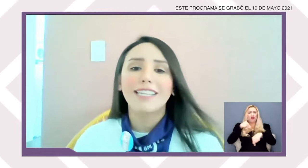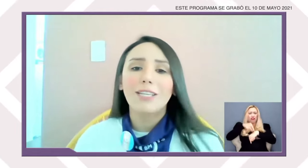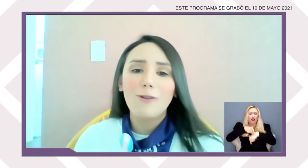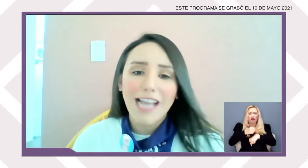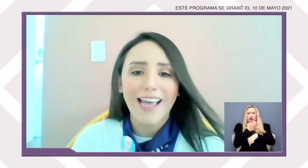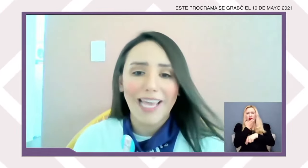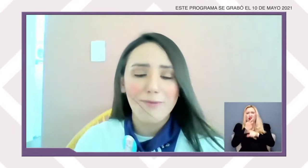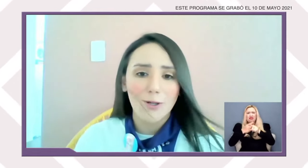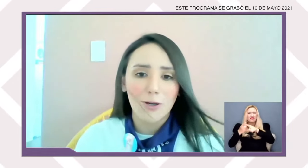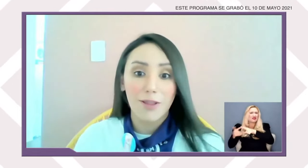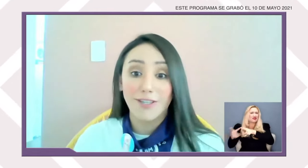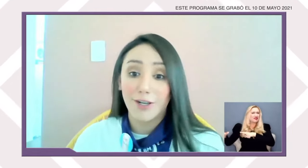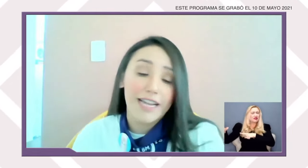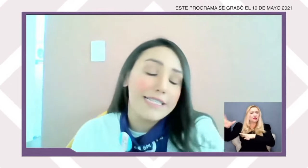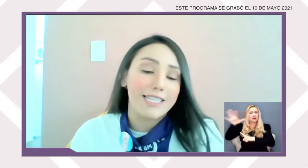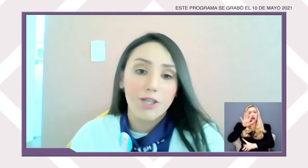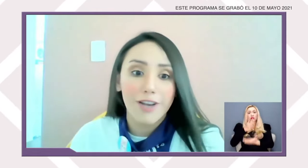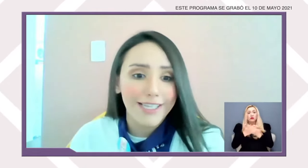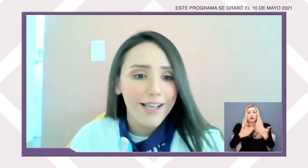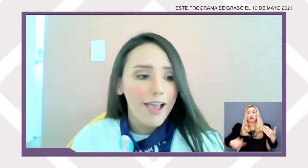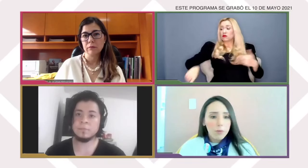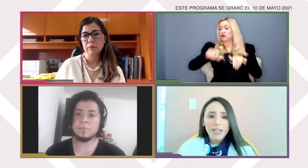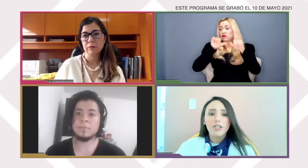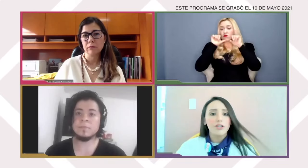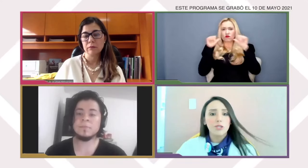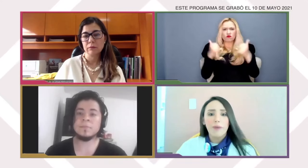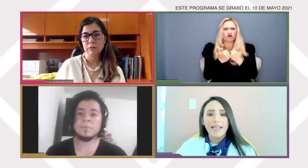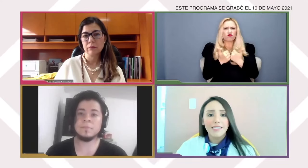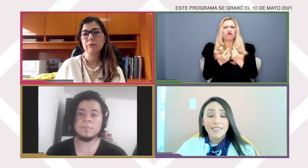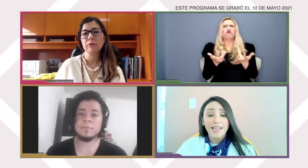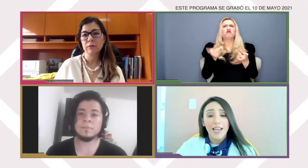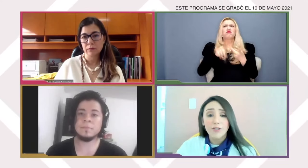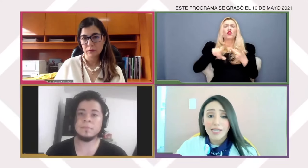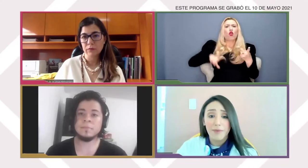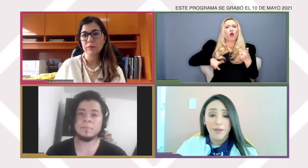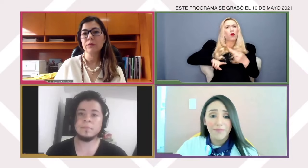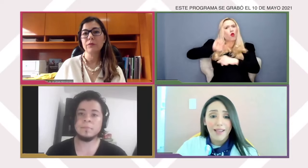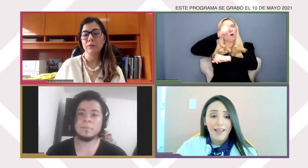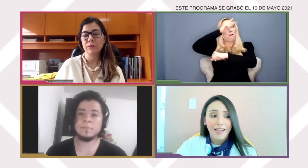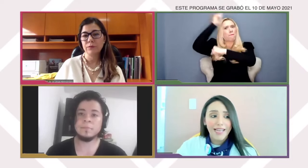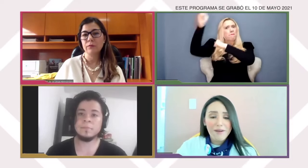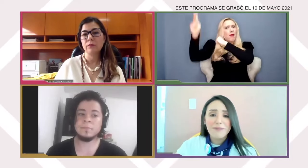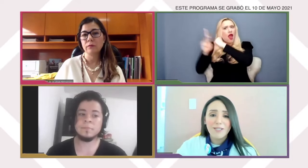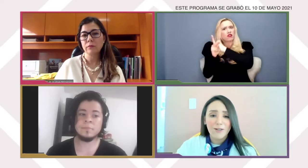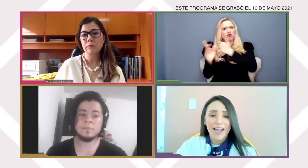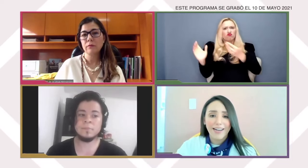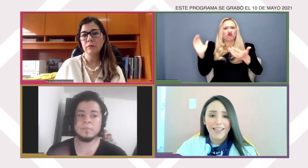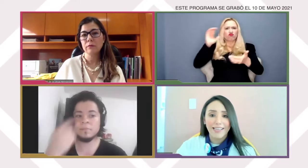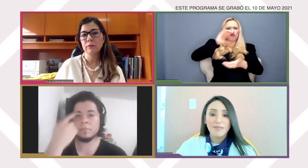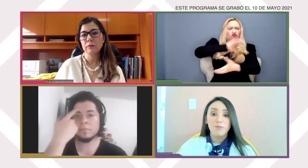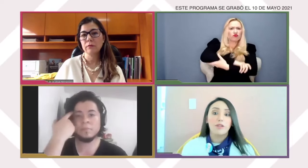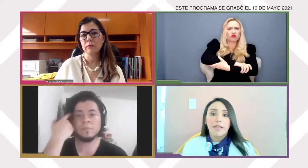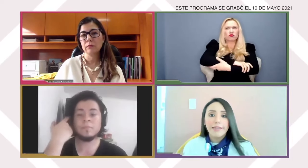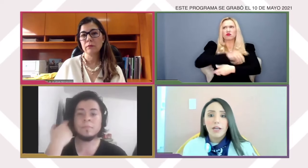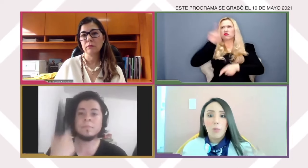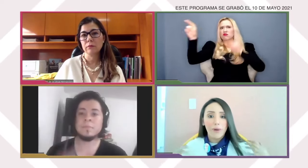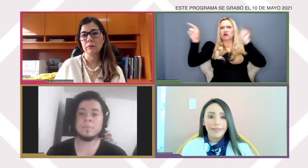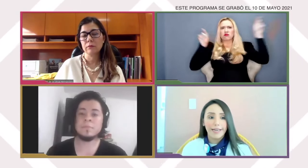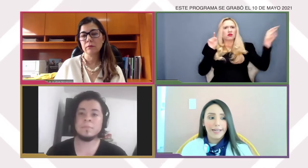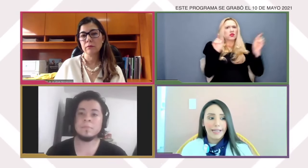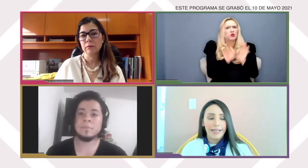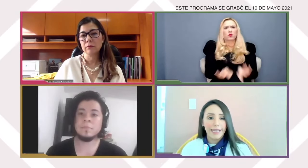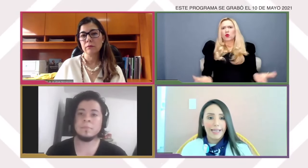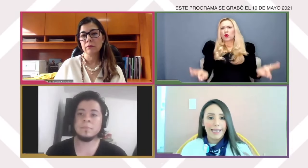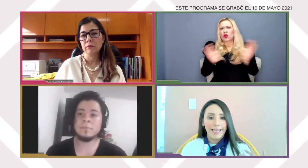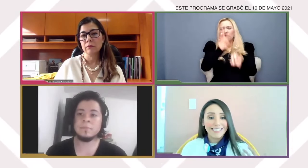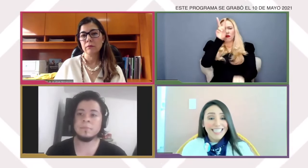respuesta articulada que hemos logrado entre organizaciones, gobiernos de otros países y aliados clave. Cabe mencionar que es importante